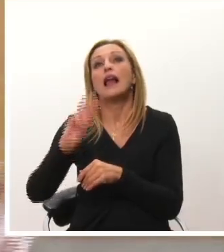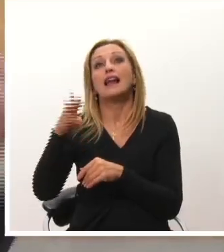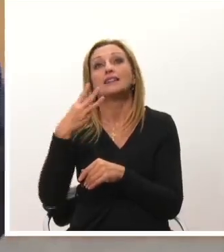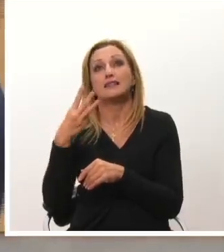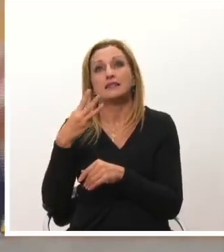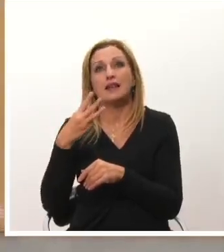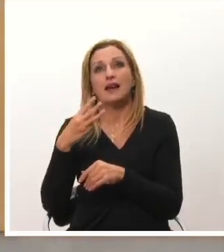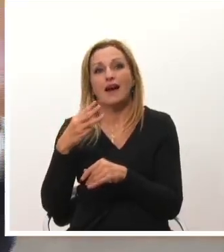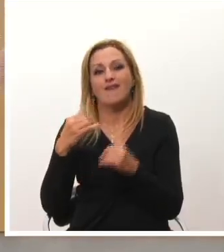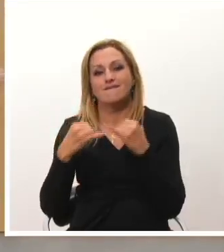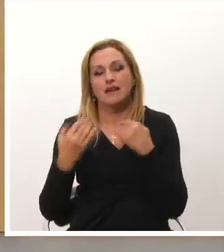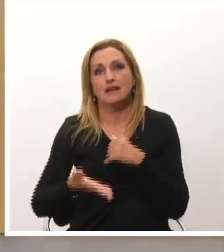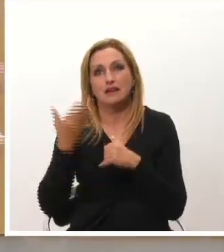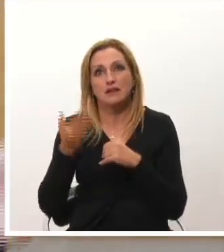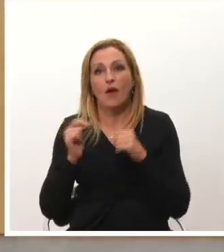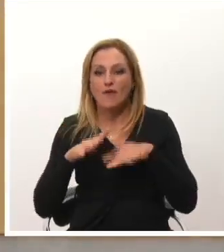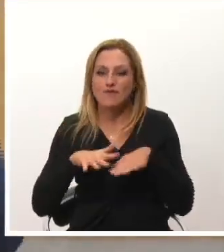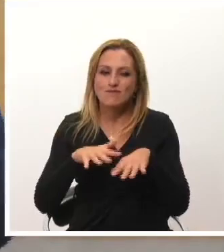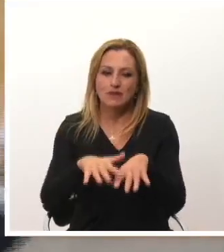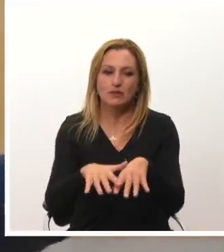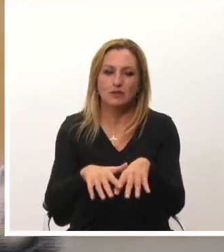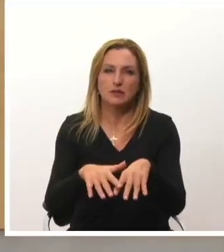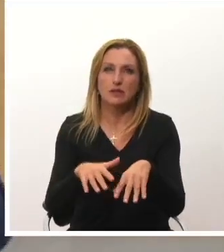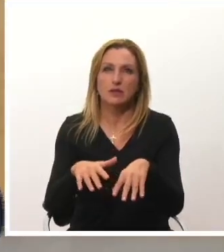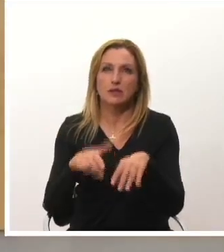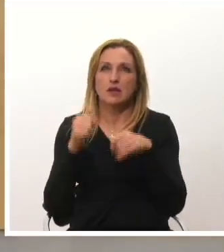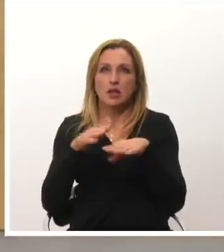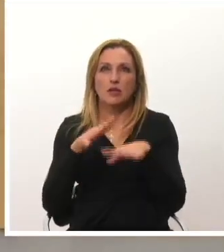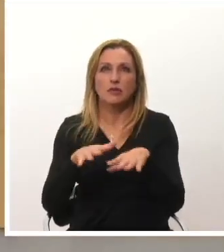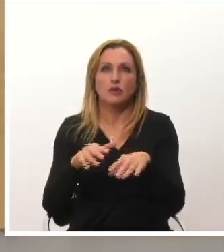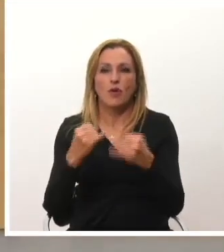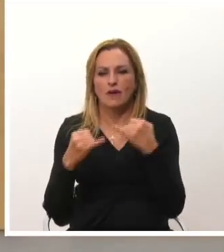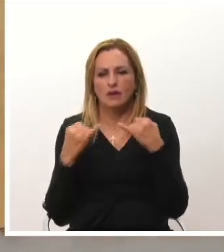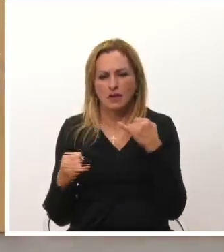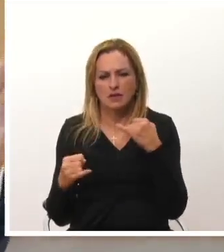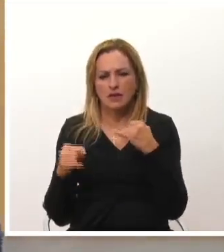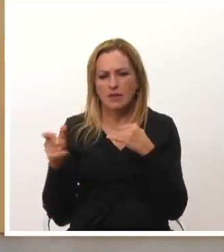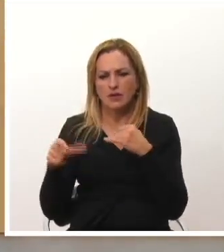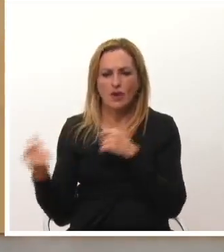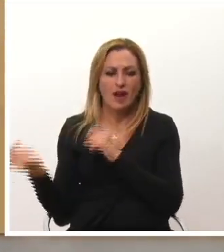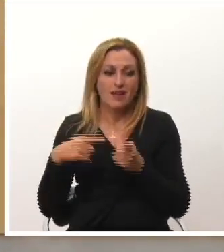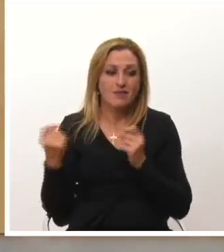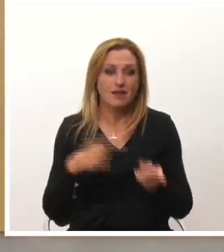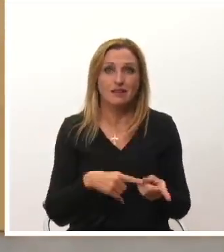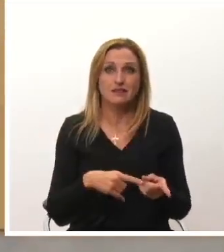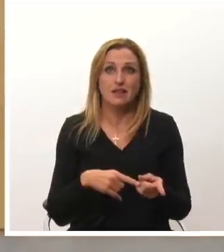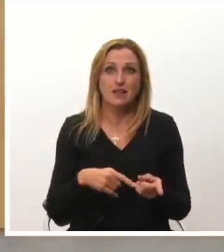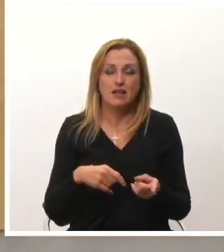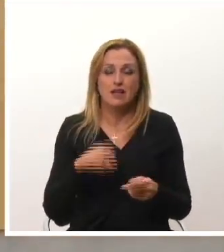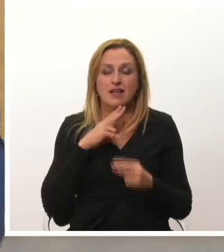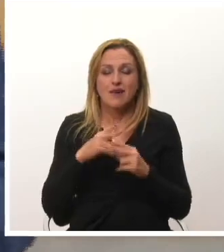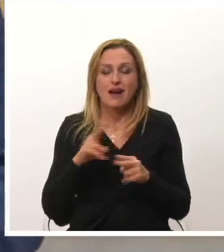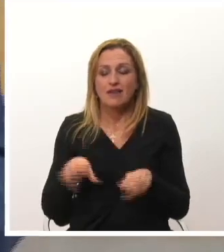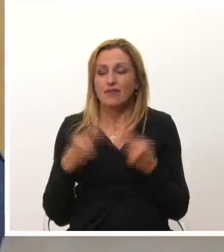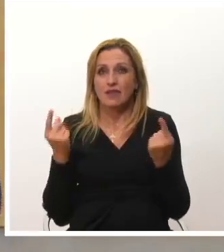la que usted dice que no podemos invasión bueno la invasión crisis masiva de debilidad de inmigrantes después de llamar Como usted quiera pues eso